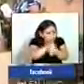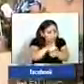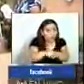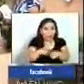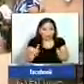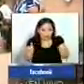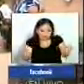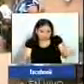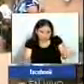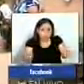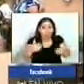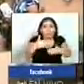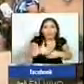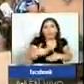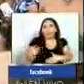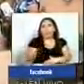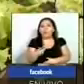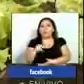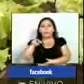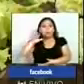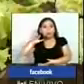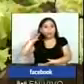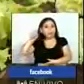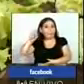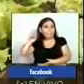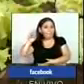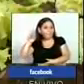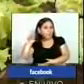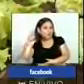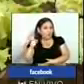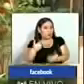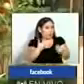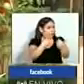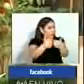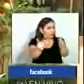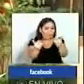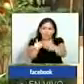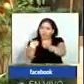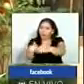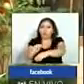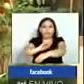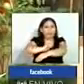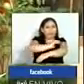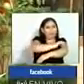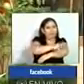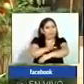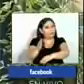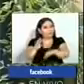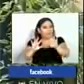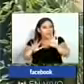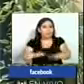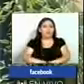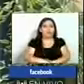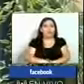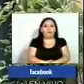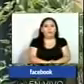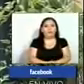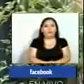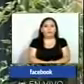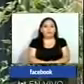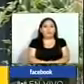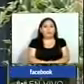metros cuadrados Más De diez variedades De hortalizas Bien que aquí Cosechamos